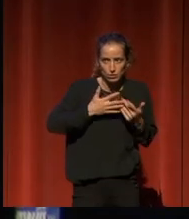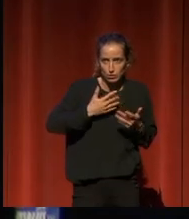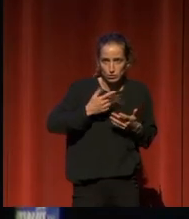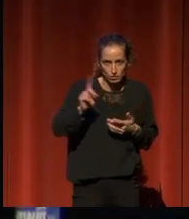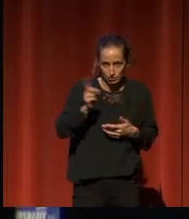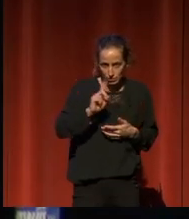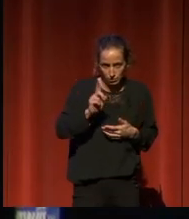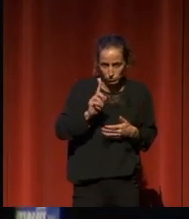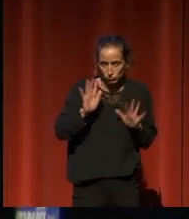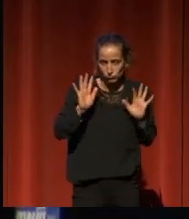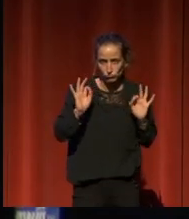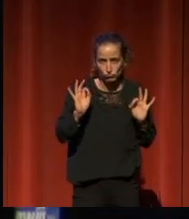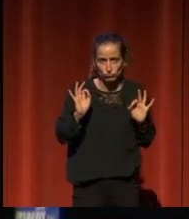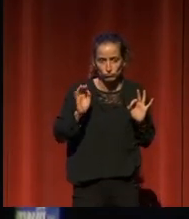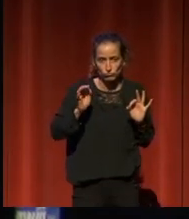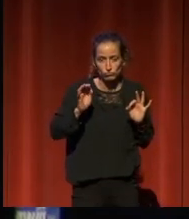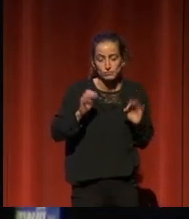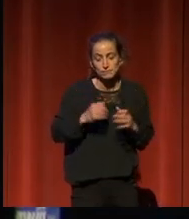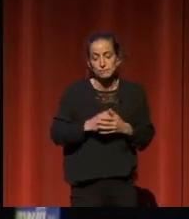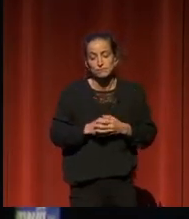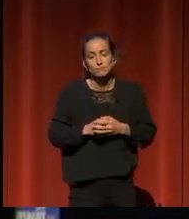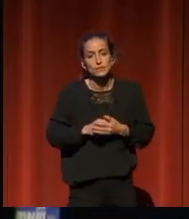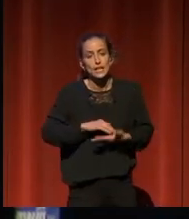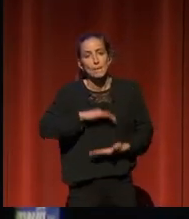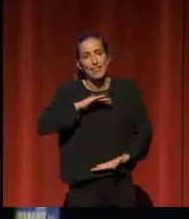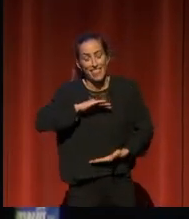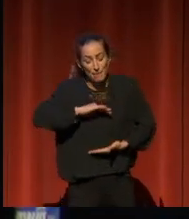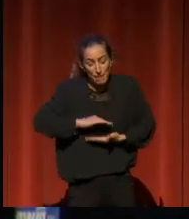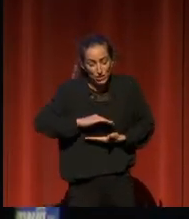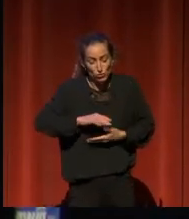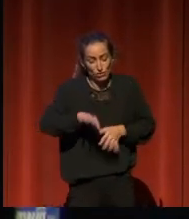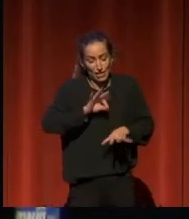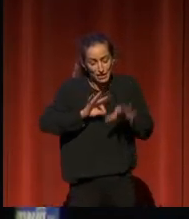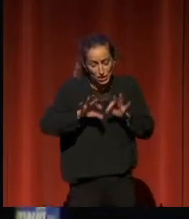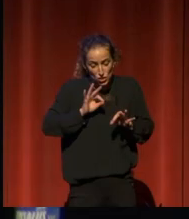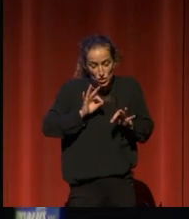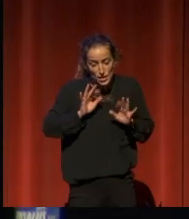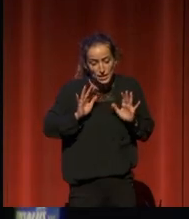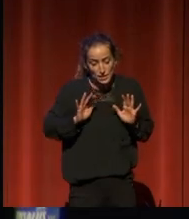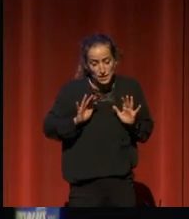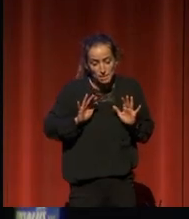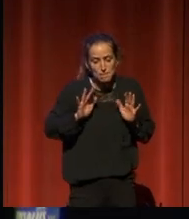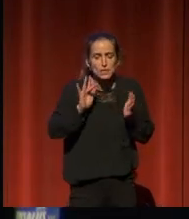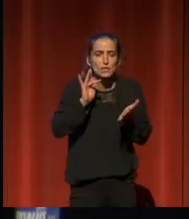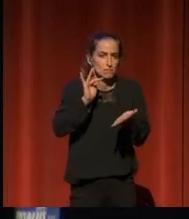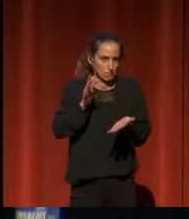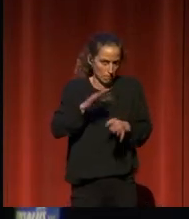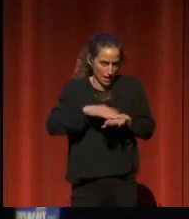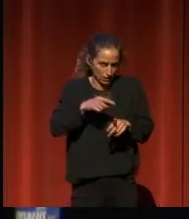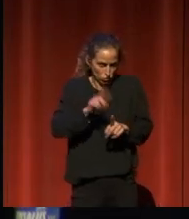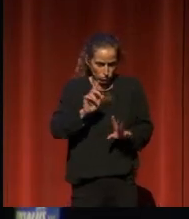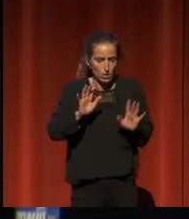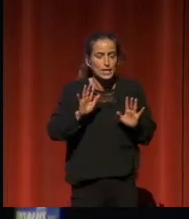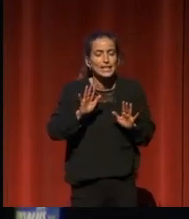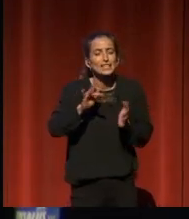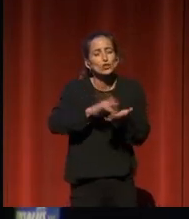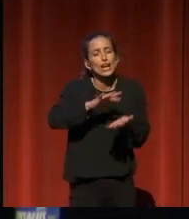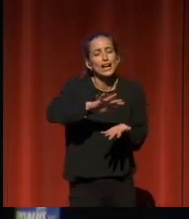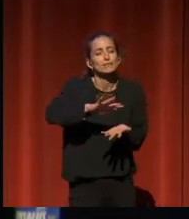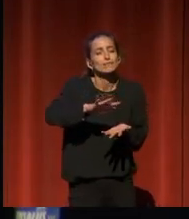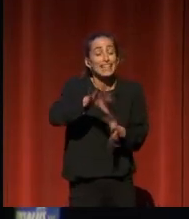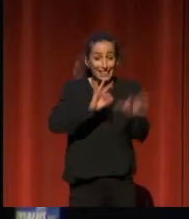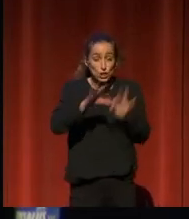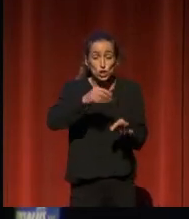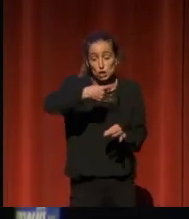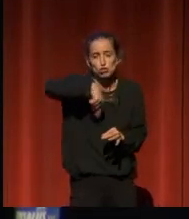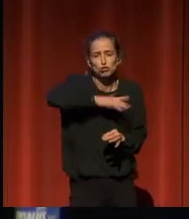menos capacidad de tomar decisiones y a la hora de implantar las decisiones siempre se